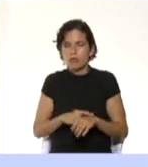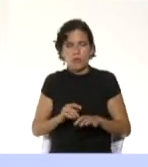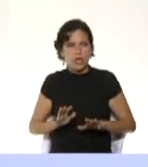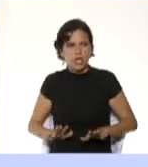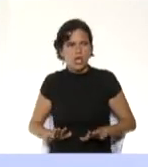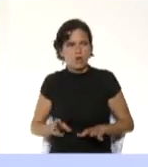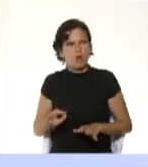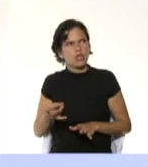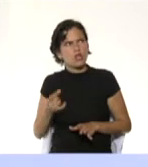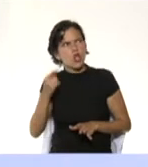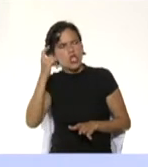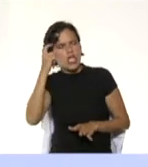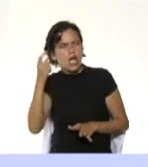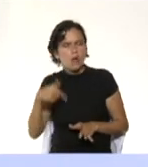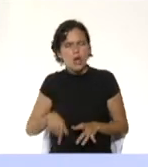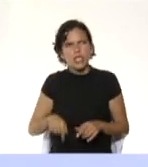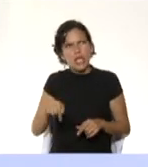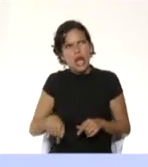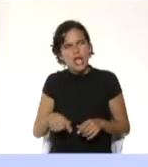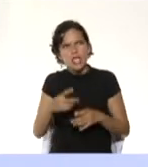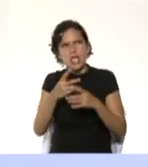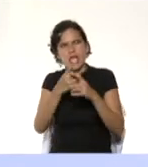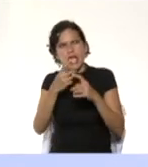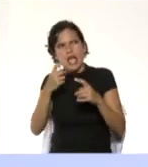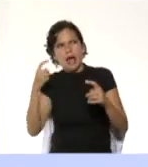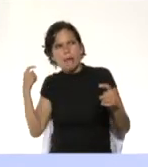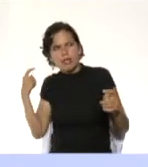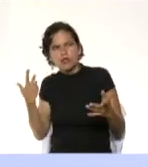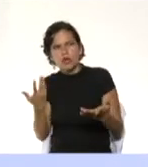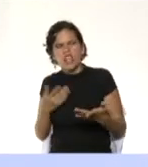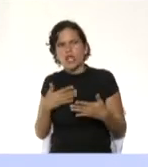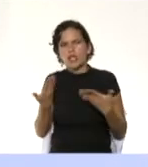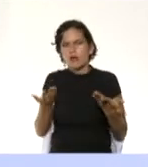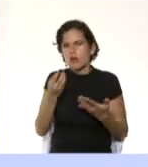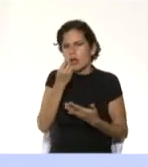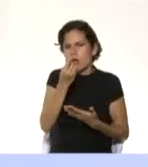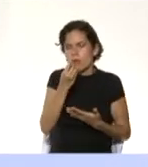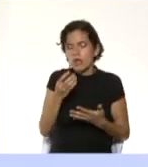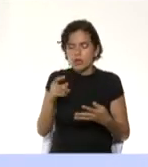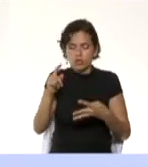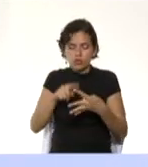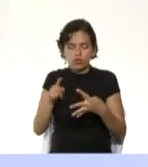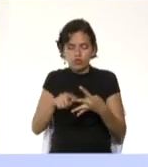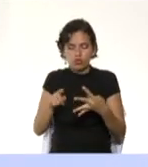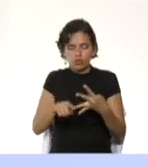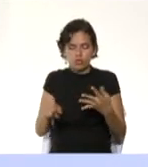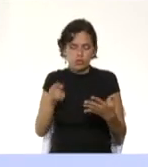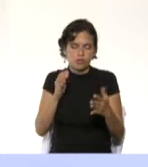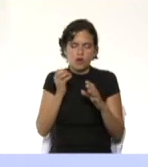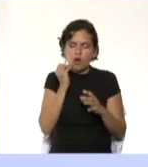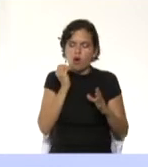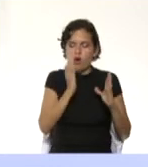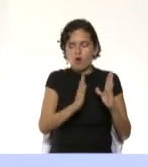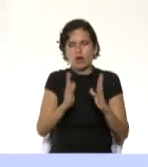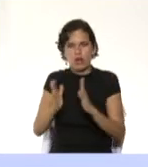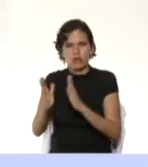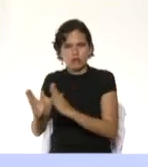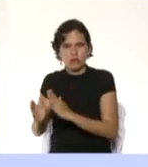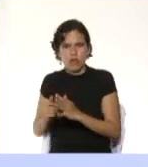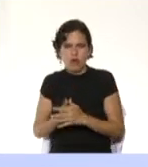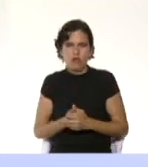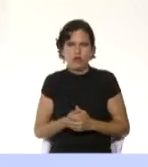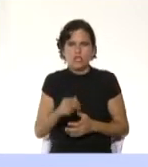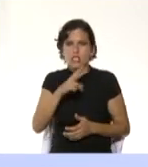quedar, cuántos días voy a estar allí, qué voy a comer, cuál va a ser la comida. Entonces todo eso lo debo tener